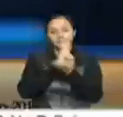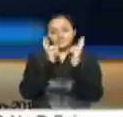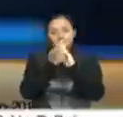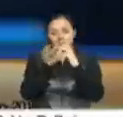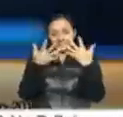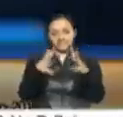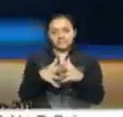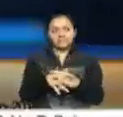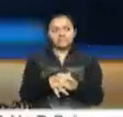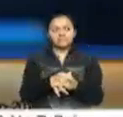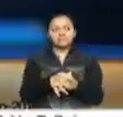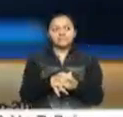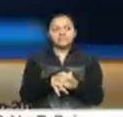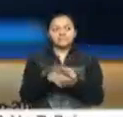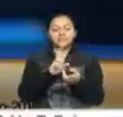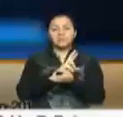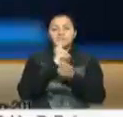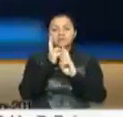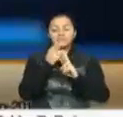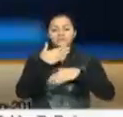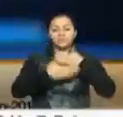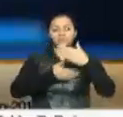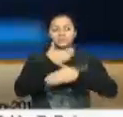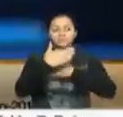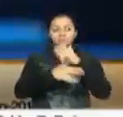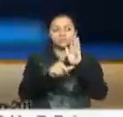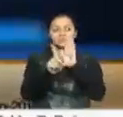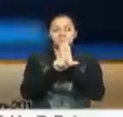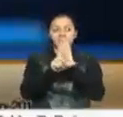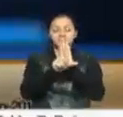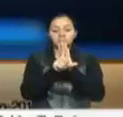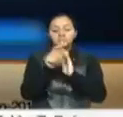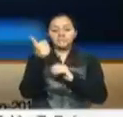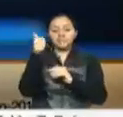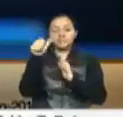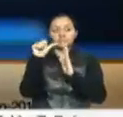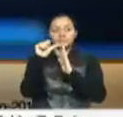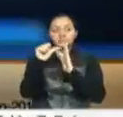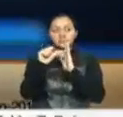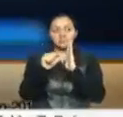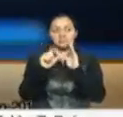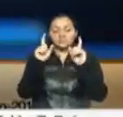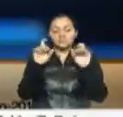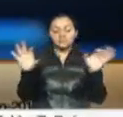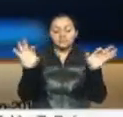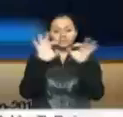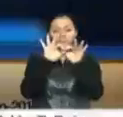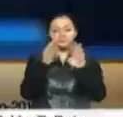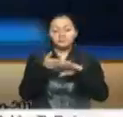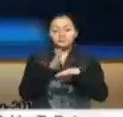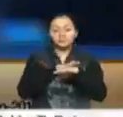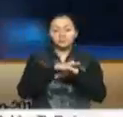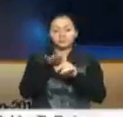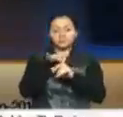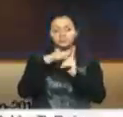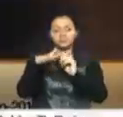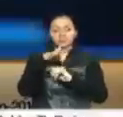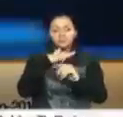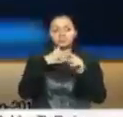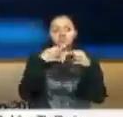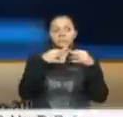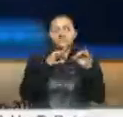reformados. Reformas a los procedimientos legislativos, 10 artículos tienen que ver en cambio con cuestiones de forma